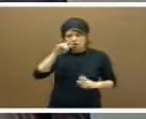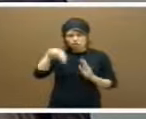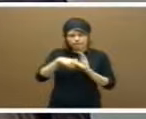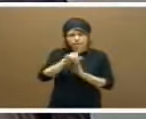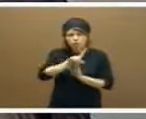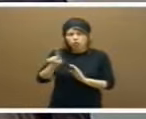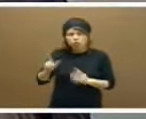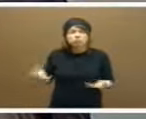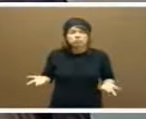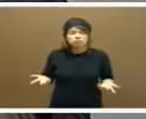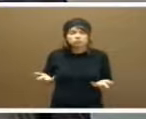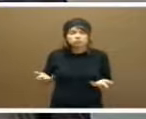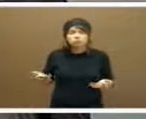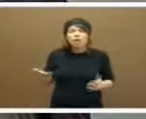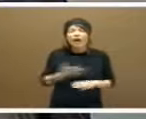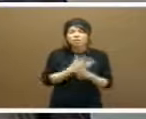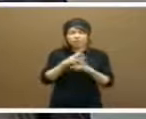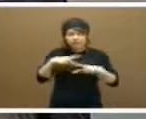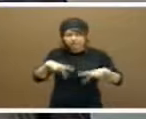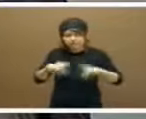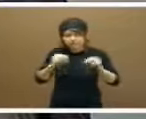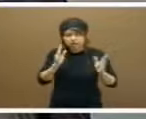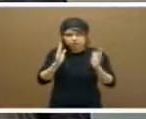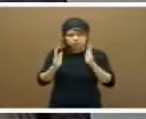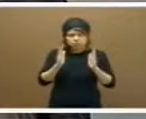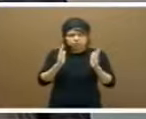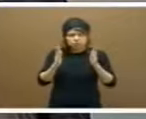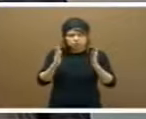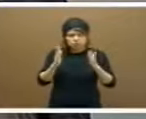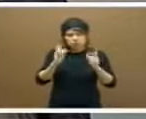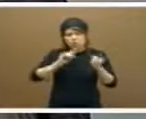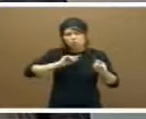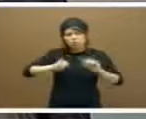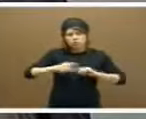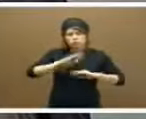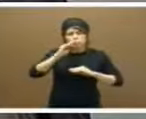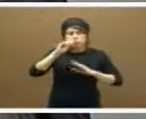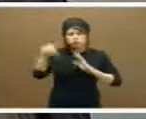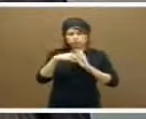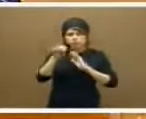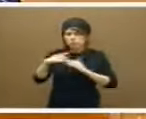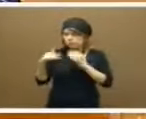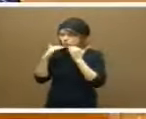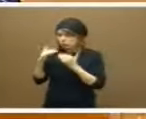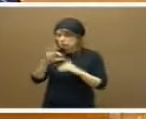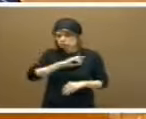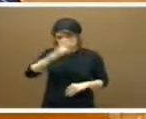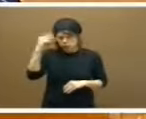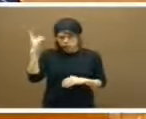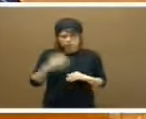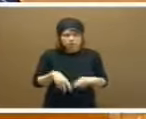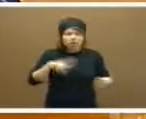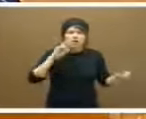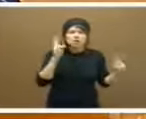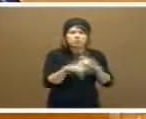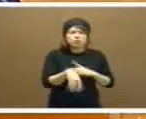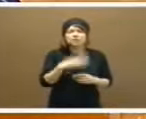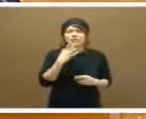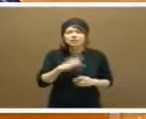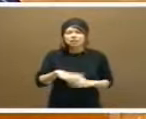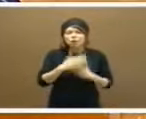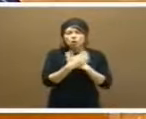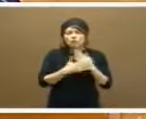2011? Antes de que concluya el periodo de ejecución en 2013. Muchas gracias, señor Escobar. Para su contestación por